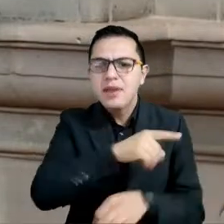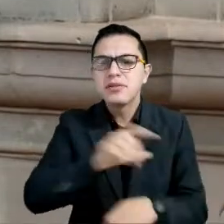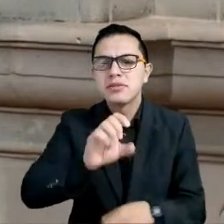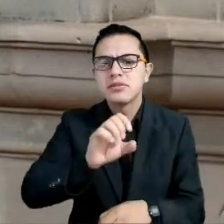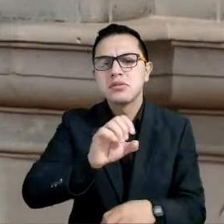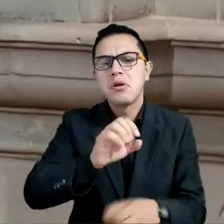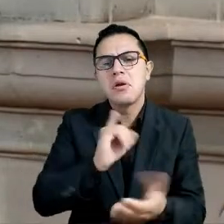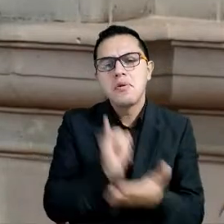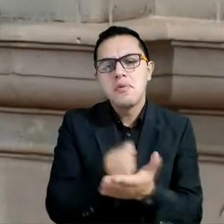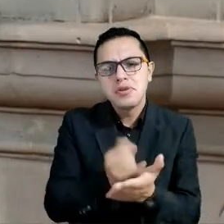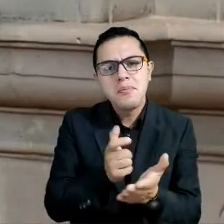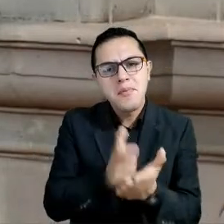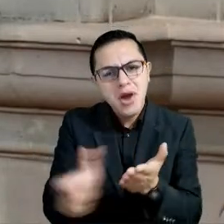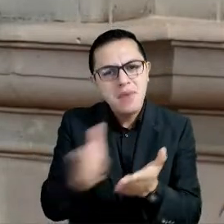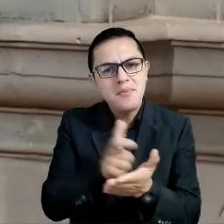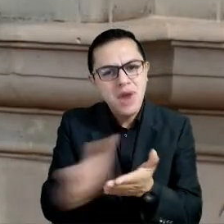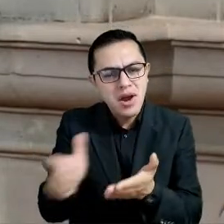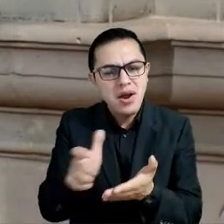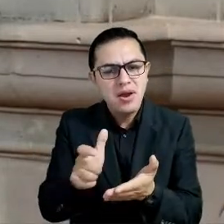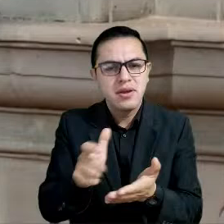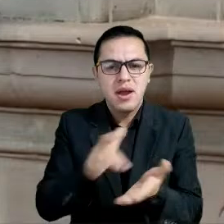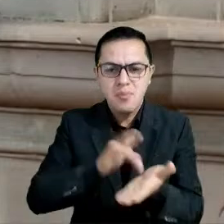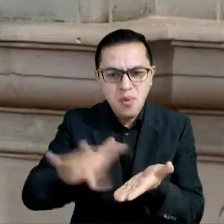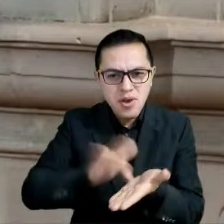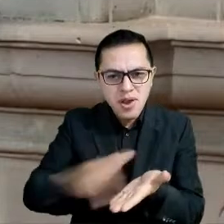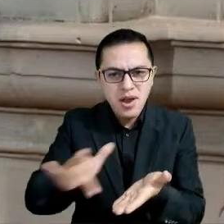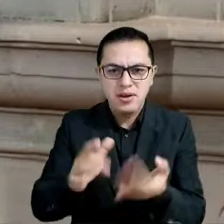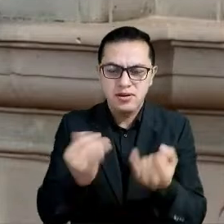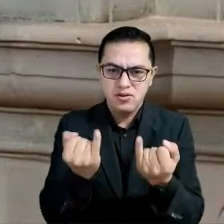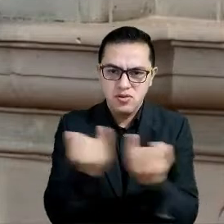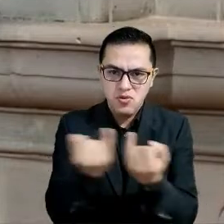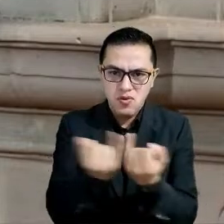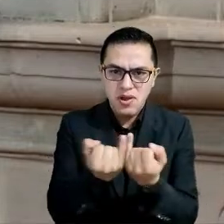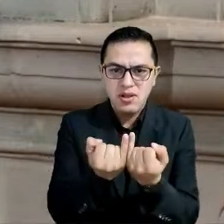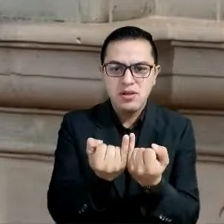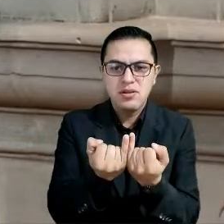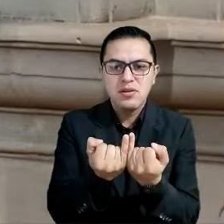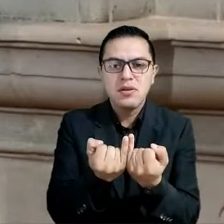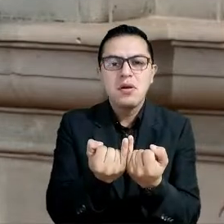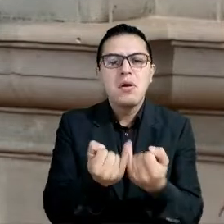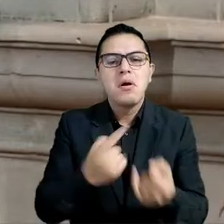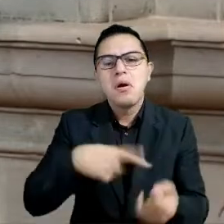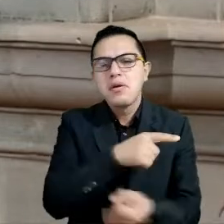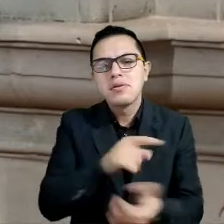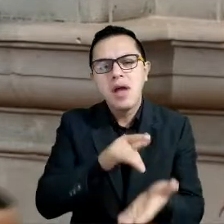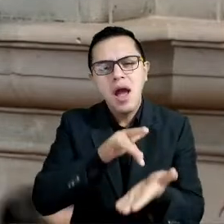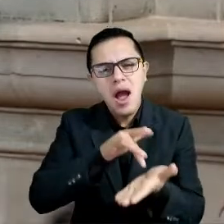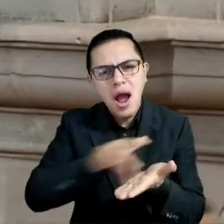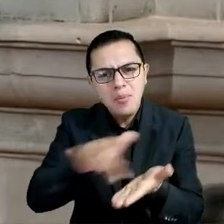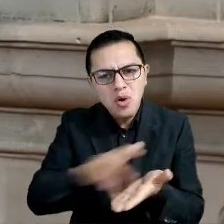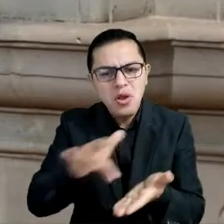de aportaciones, transferencias, asignaciones, subsidios y subvenciones,